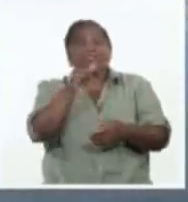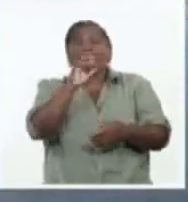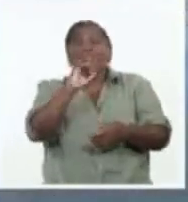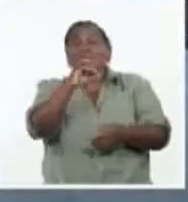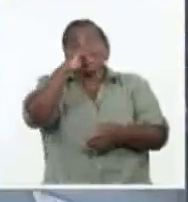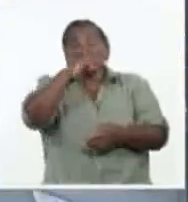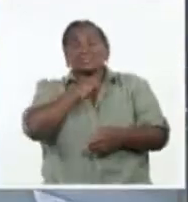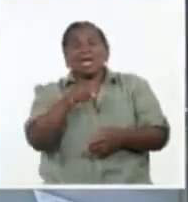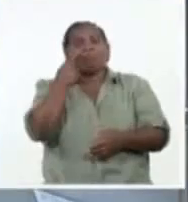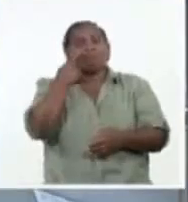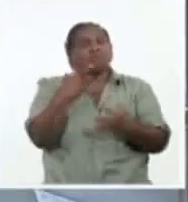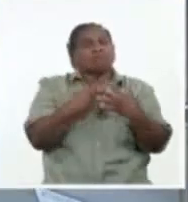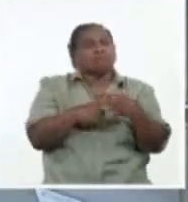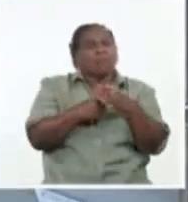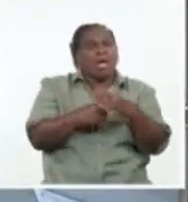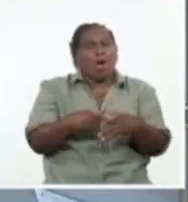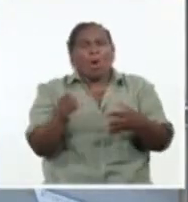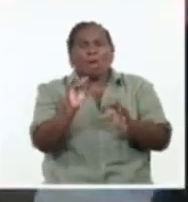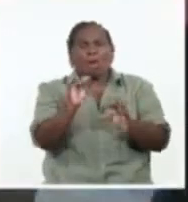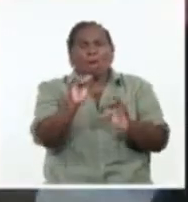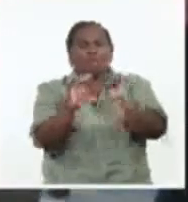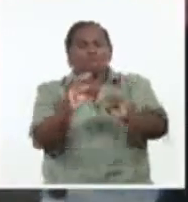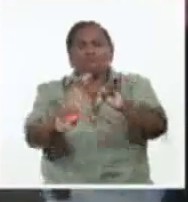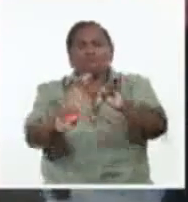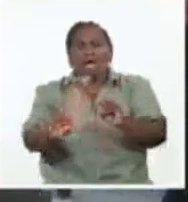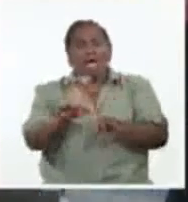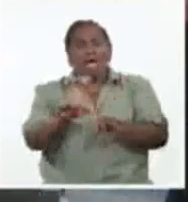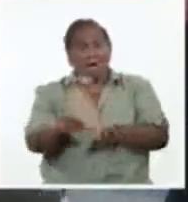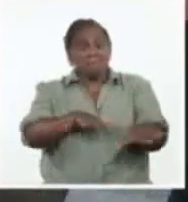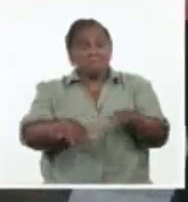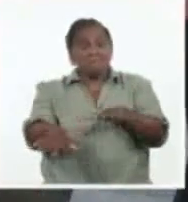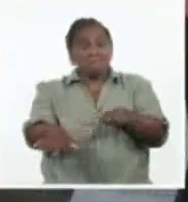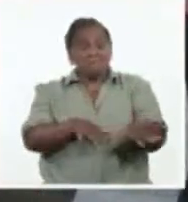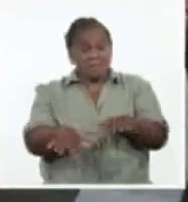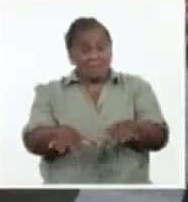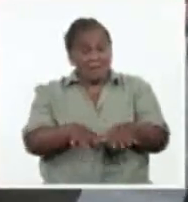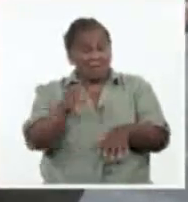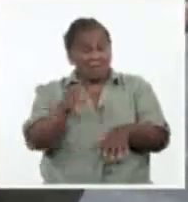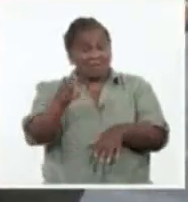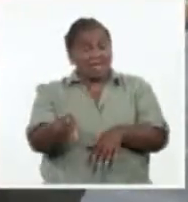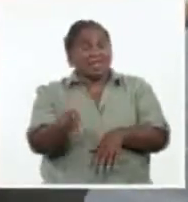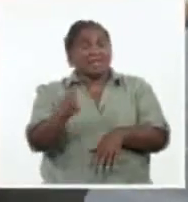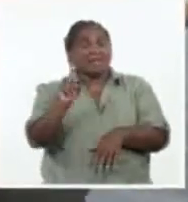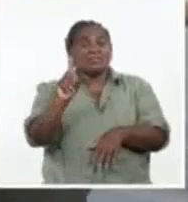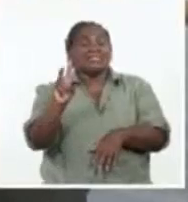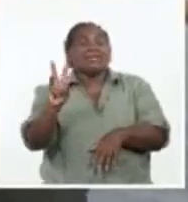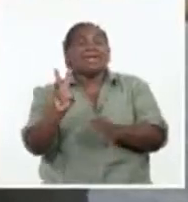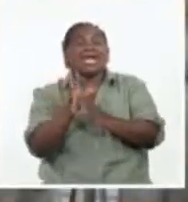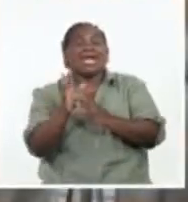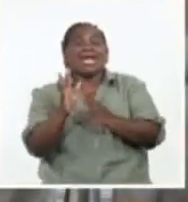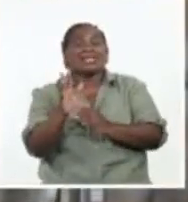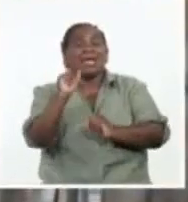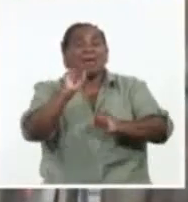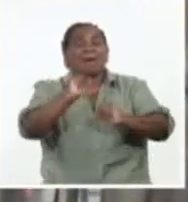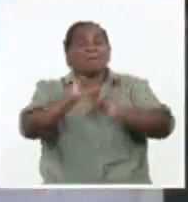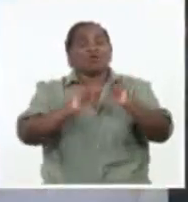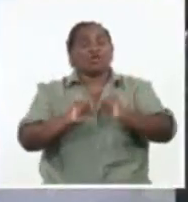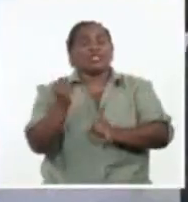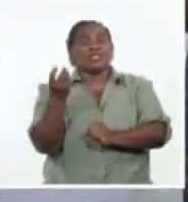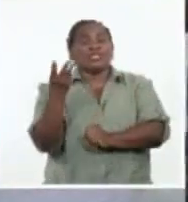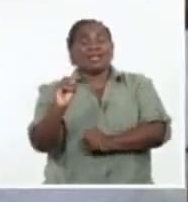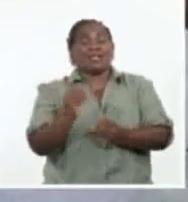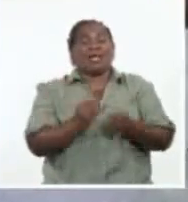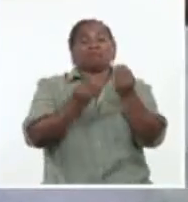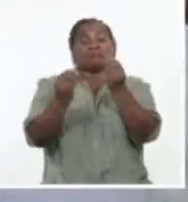recientes montajes, un emplazamiento donde está previsto llegar a finales del primer trimestre con 30 motores que aportarán 63 megawatts